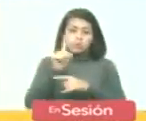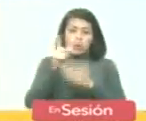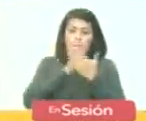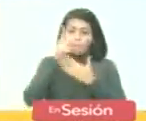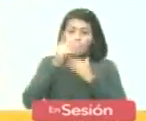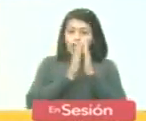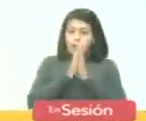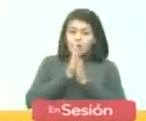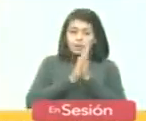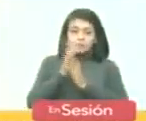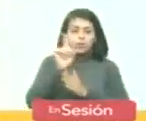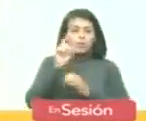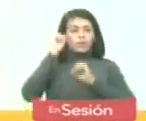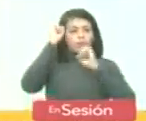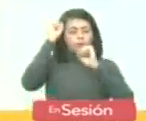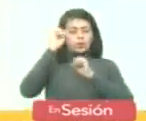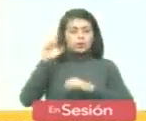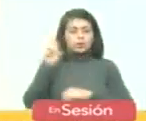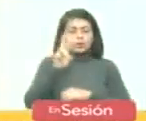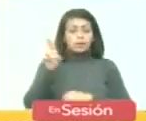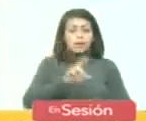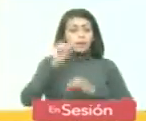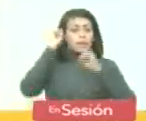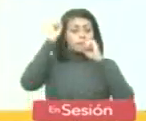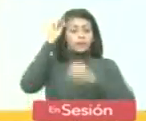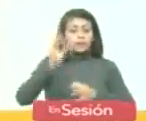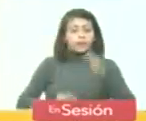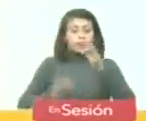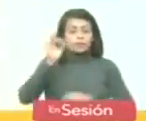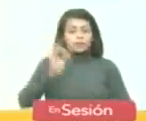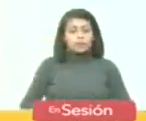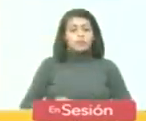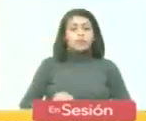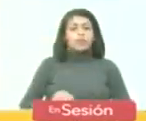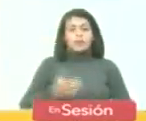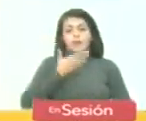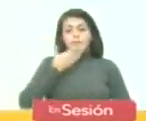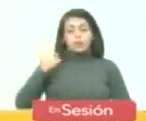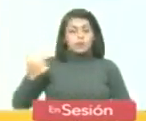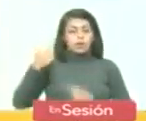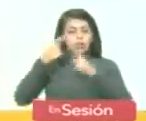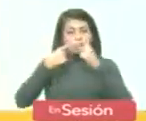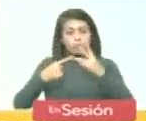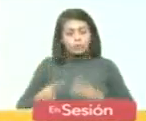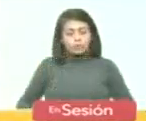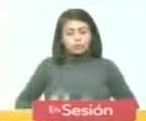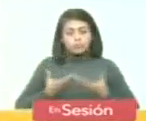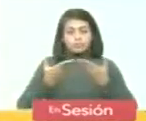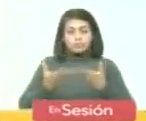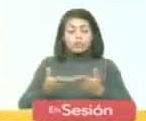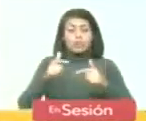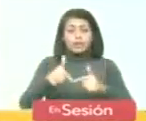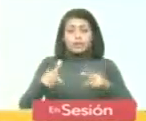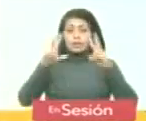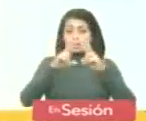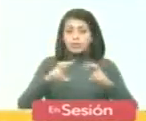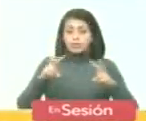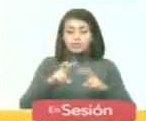conspiración, y que viva la República y que viva la justicia y que sean las mayores virtudes que lleven adelante en medio de esta